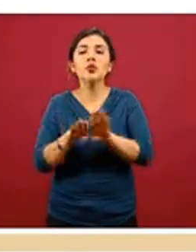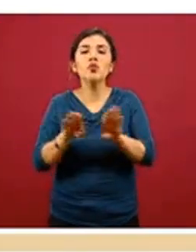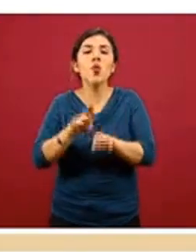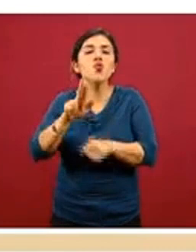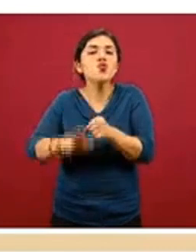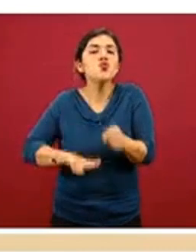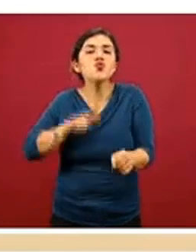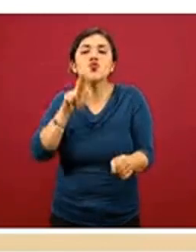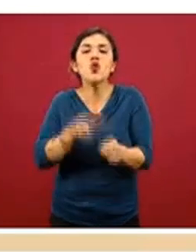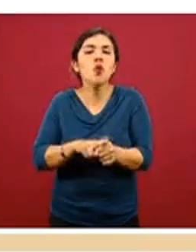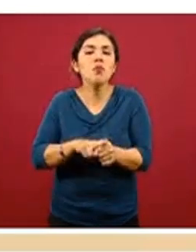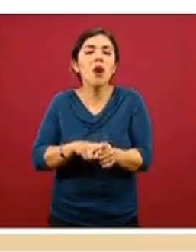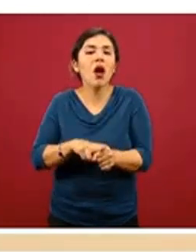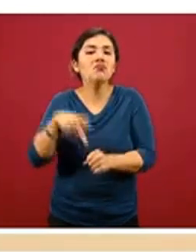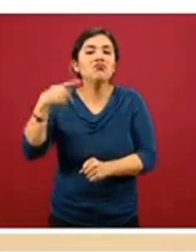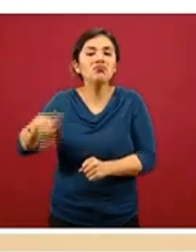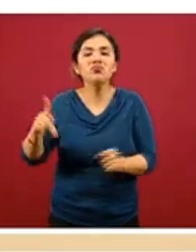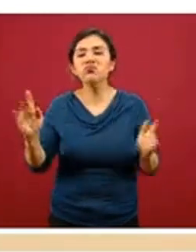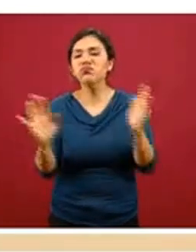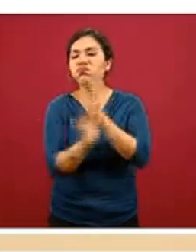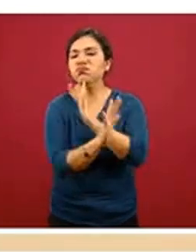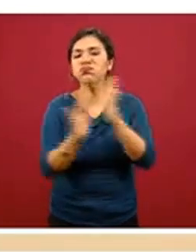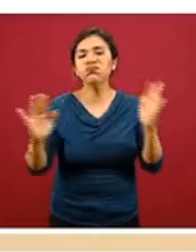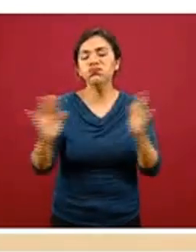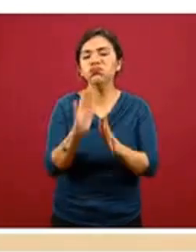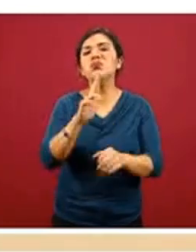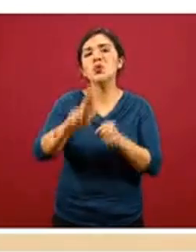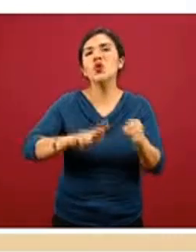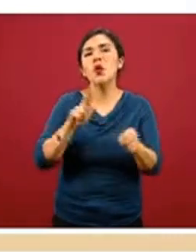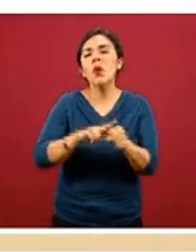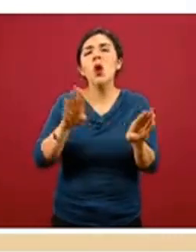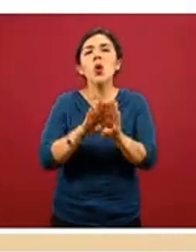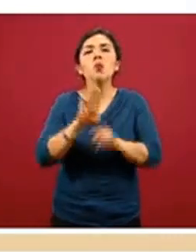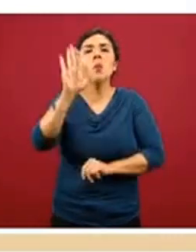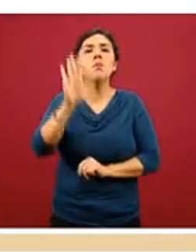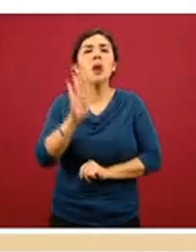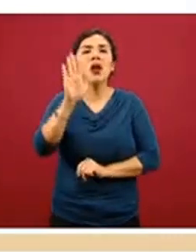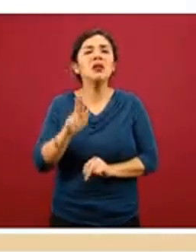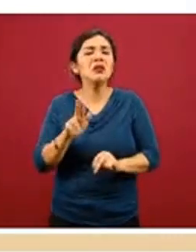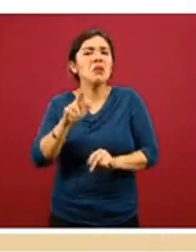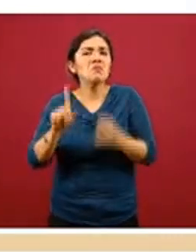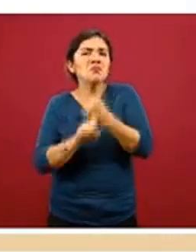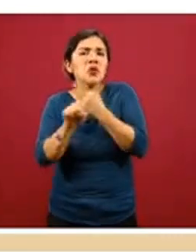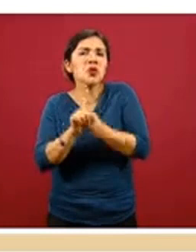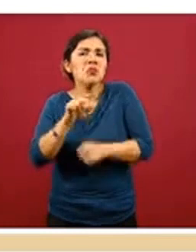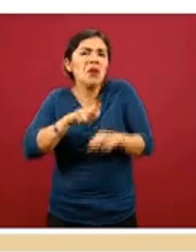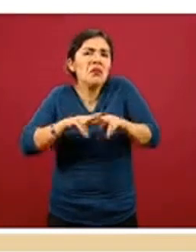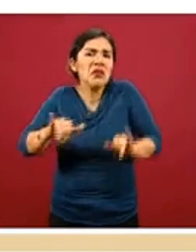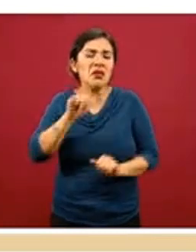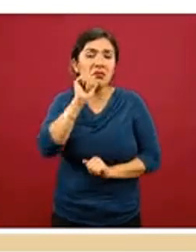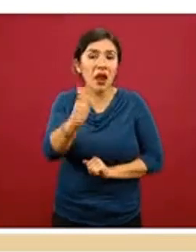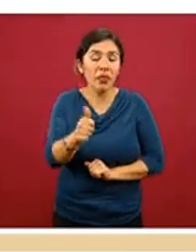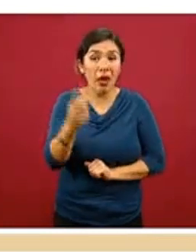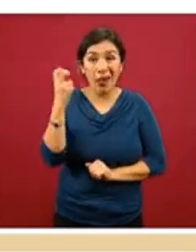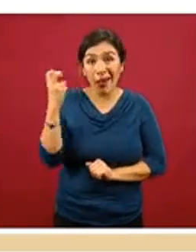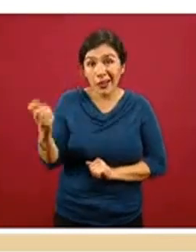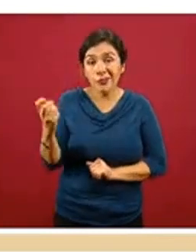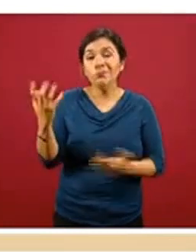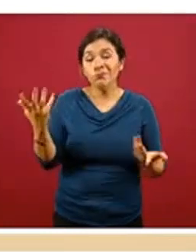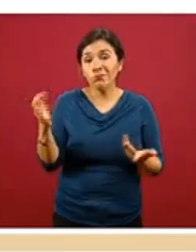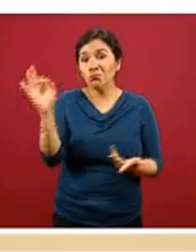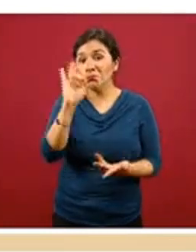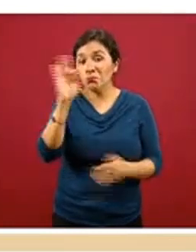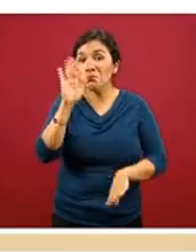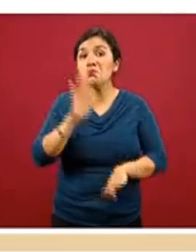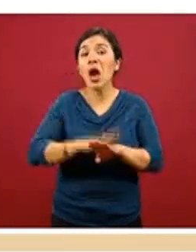una normalidad, un movimiento regular, como si no hubiera ningún problema de salud pública, y esto si